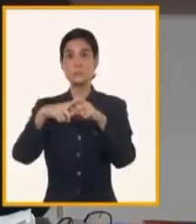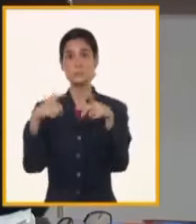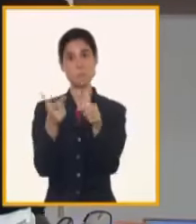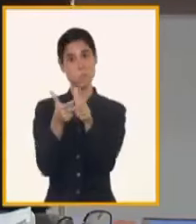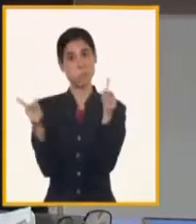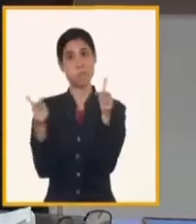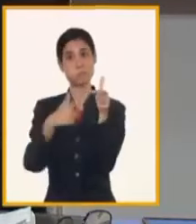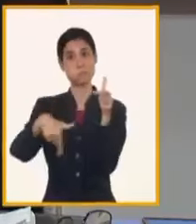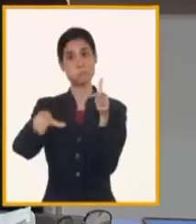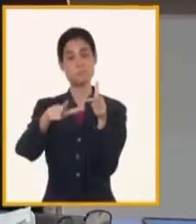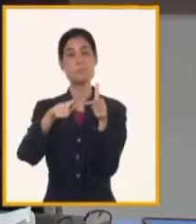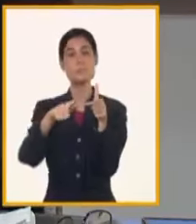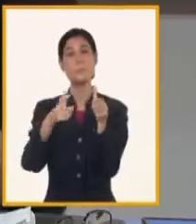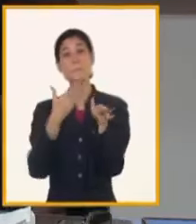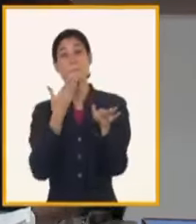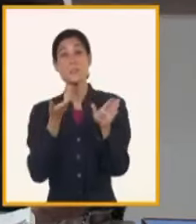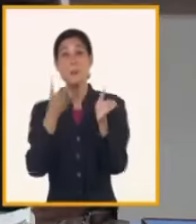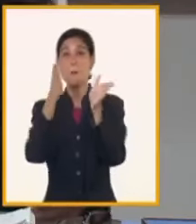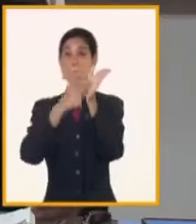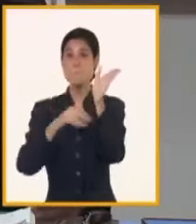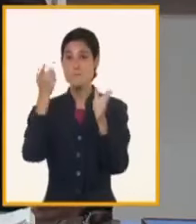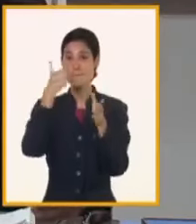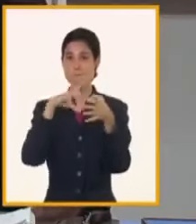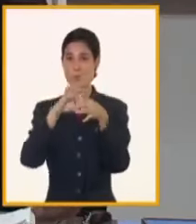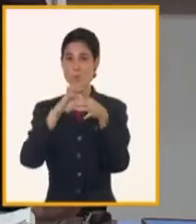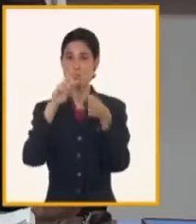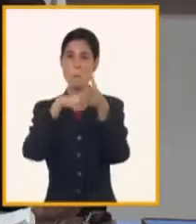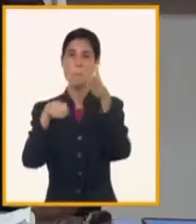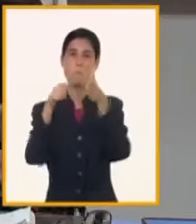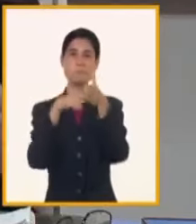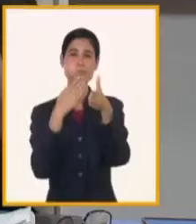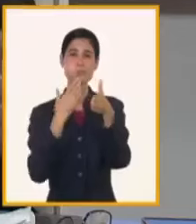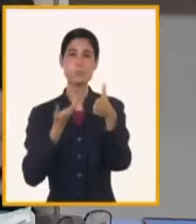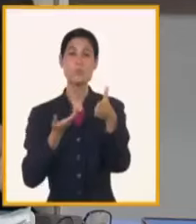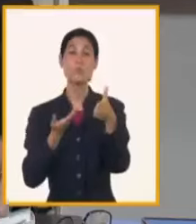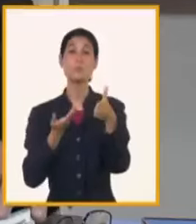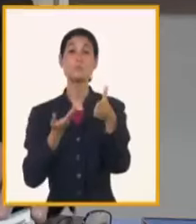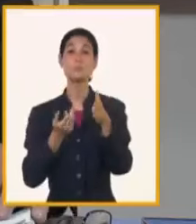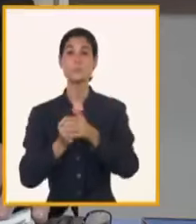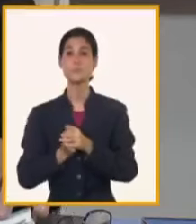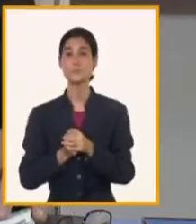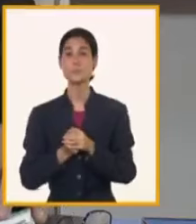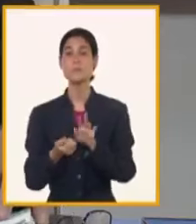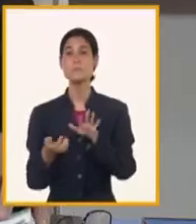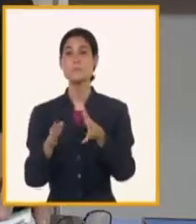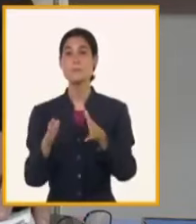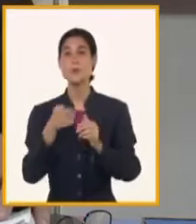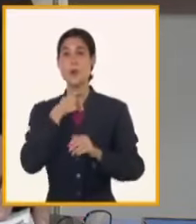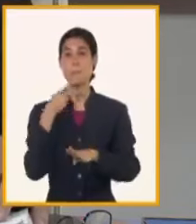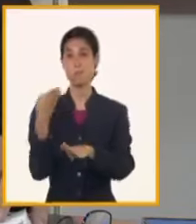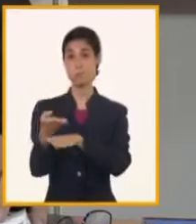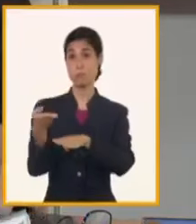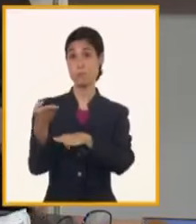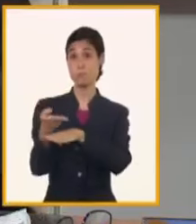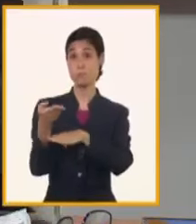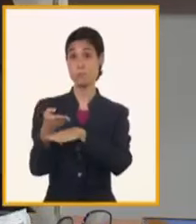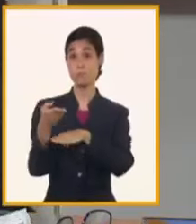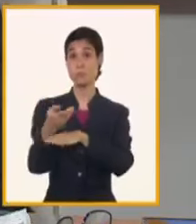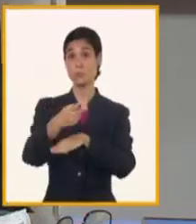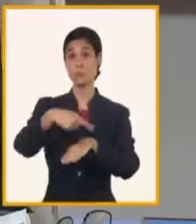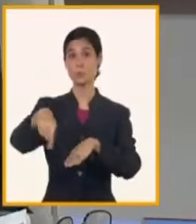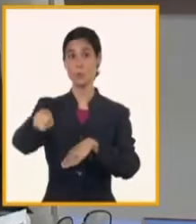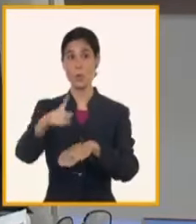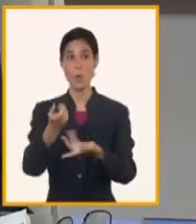pasó en el mes de agosto manteniendo los niveles estos de generación en la época de mayor demanda y de mayor y de mayor consumo